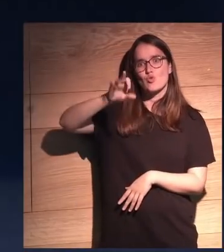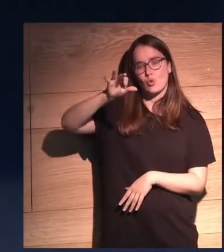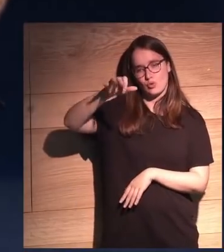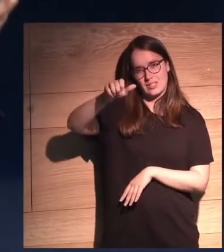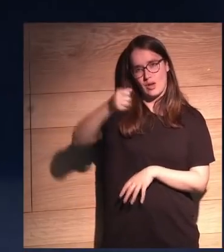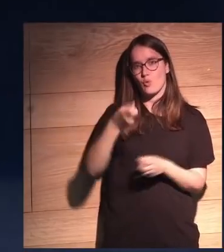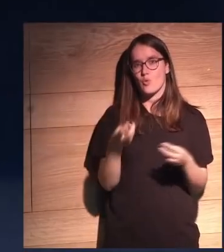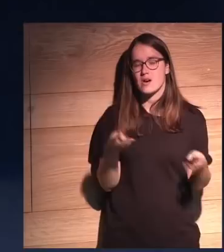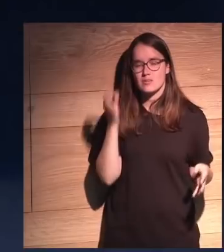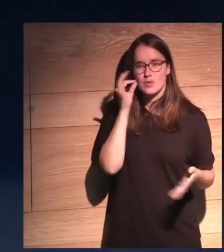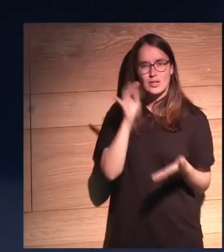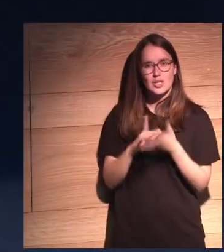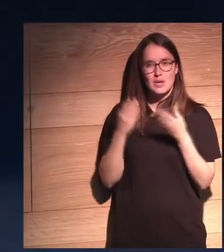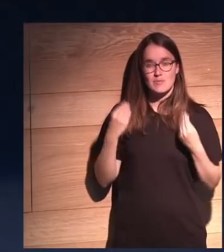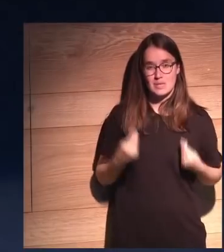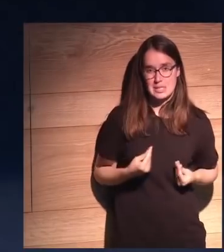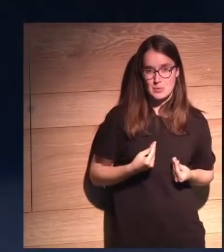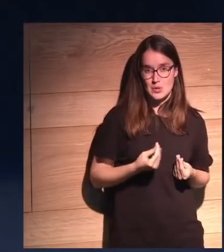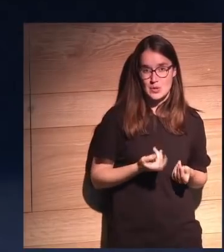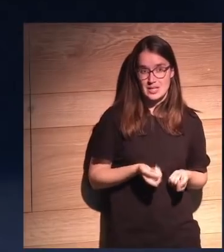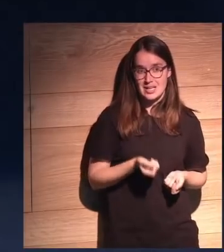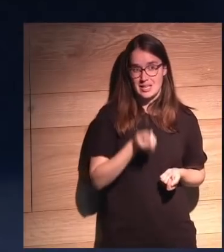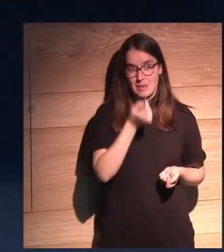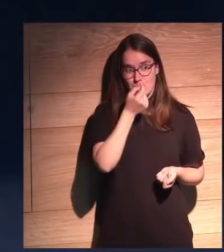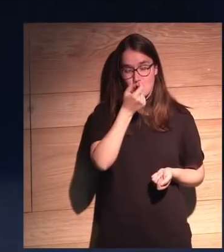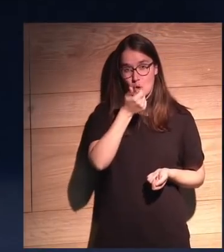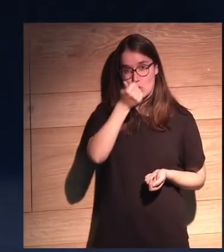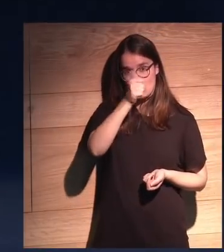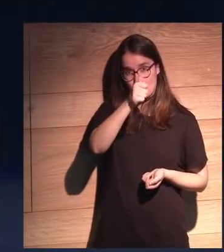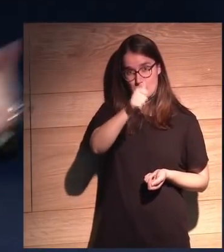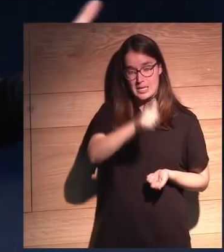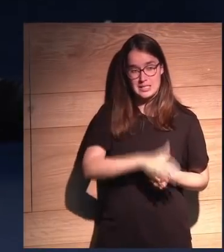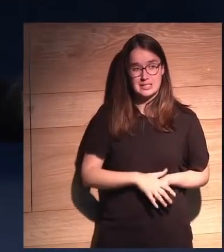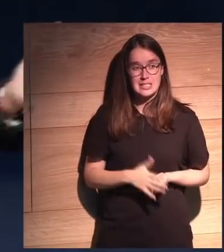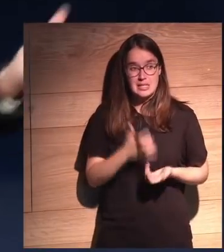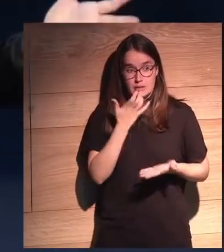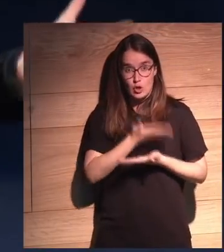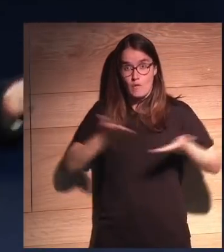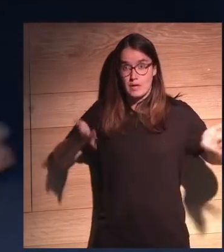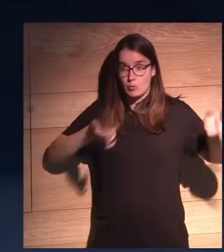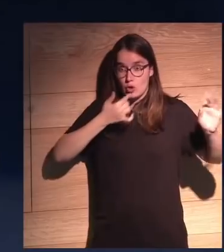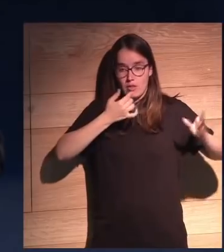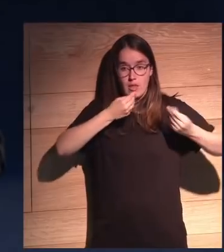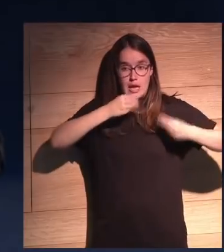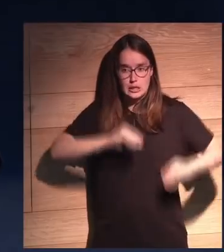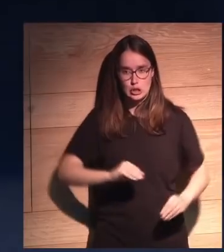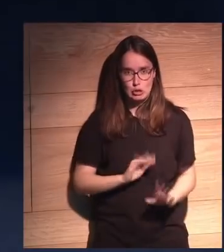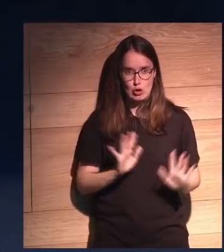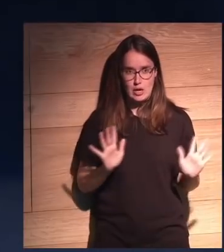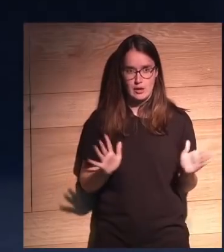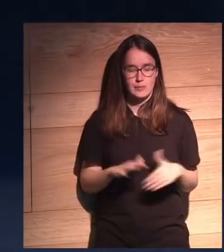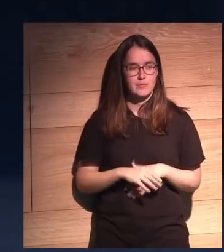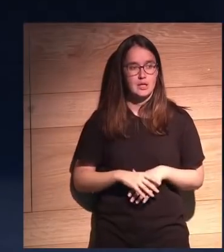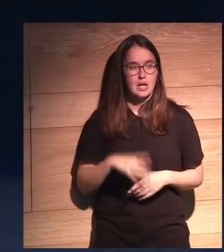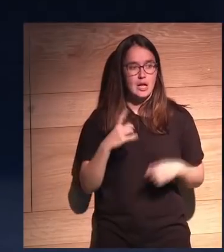han sido musas y qué pocas deben de haber tenido musos, ¿no? Si nos fiamos por lo que la historiografía nos